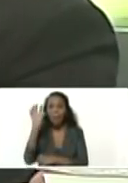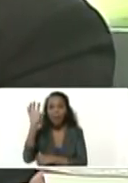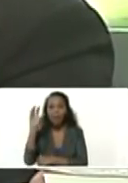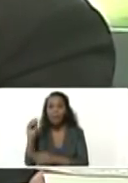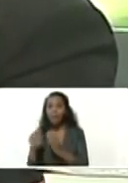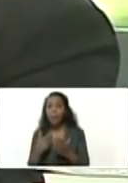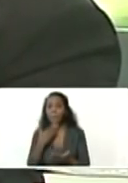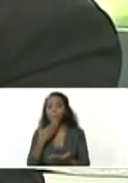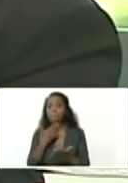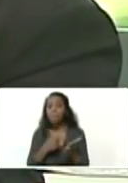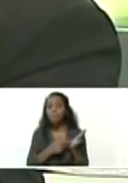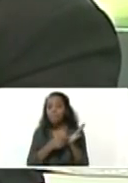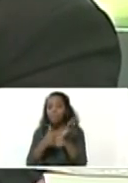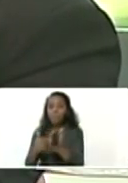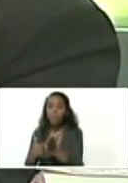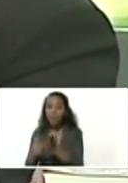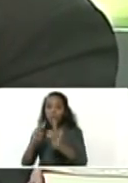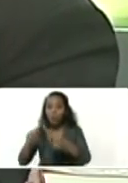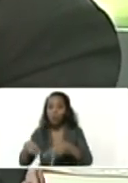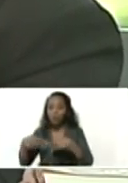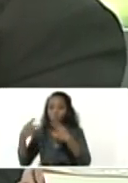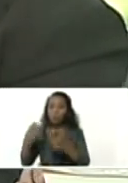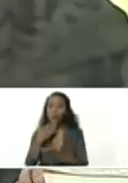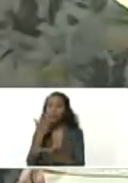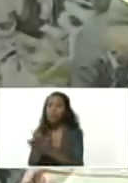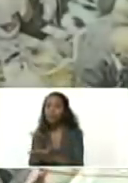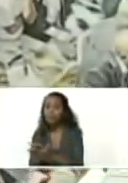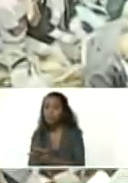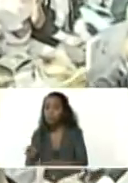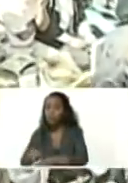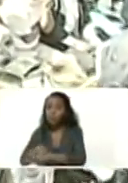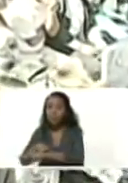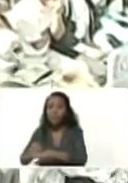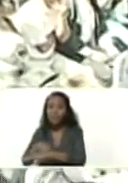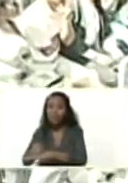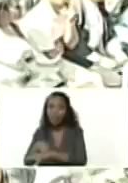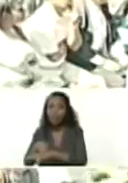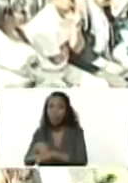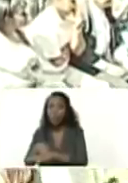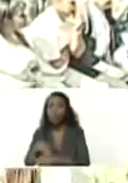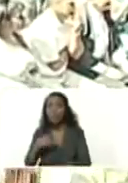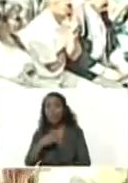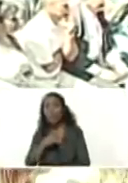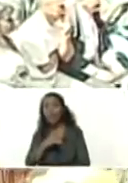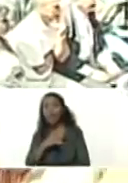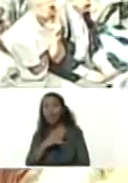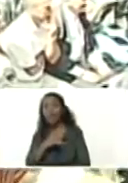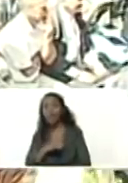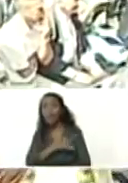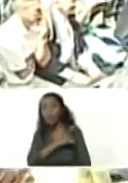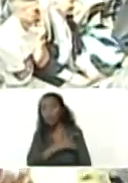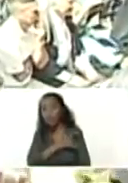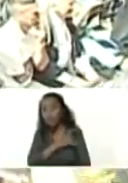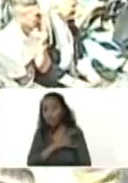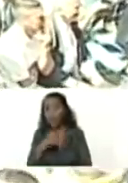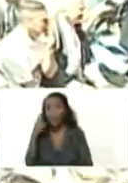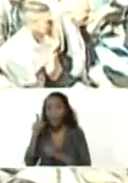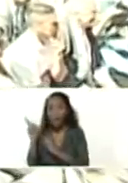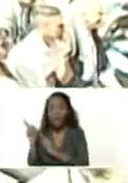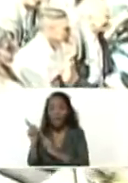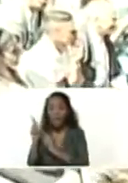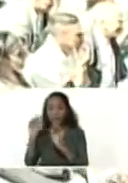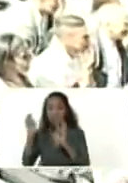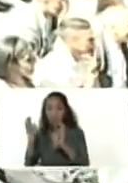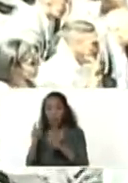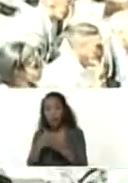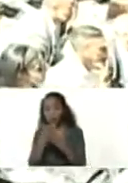presentado nuevamente la propuesta al ministro César Trompi para que también sea estudiado, y estamos en este momento